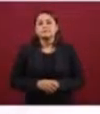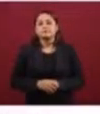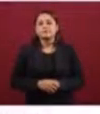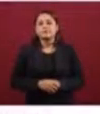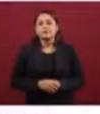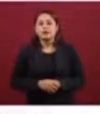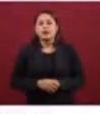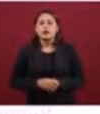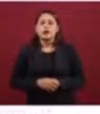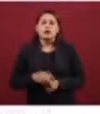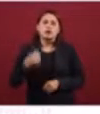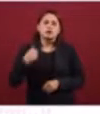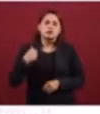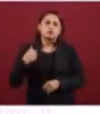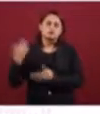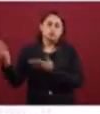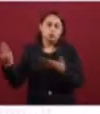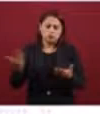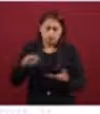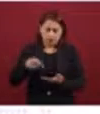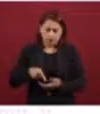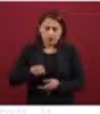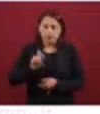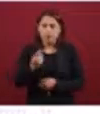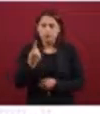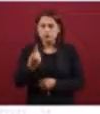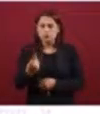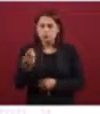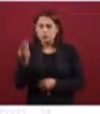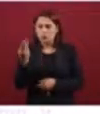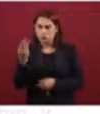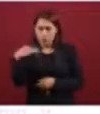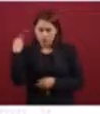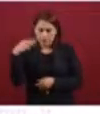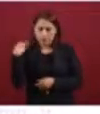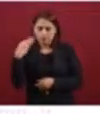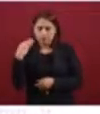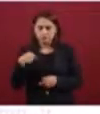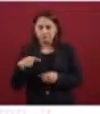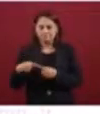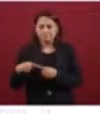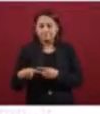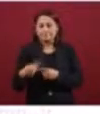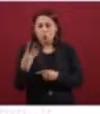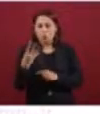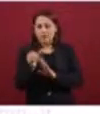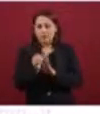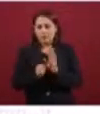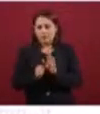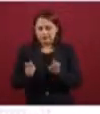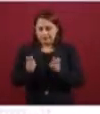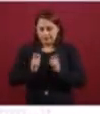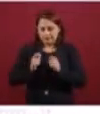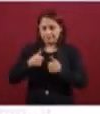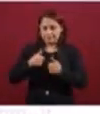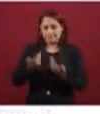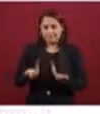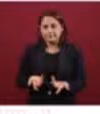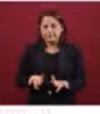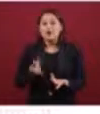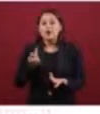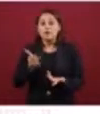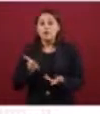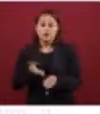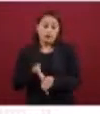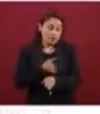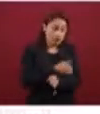que yo llegué. Yo llegué el 21 de marzo, voy a cumplir 4 meses apenas en el puesto, pero ya se nota